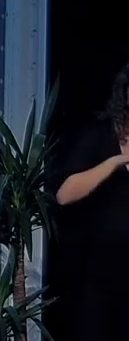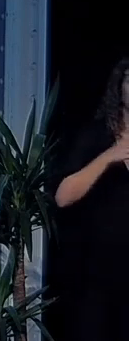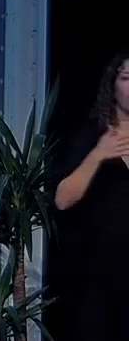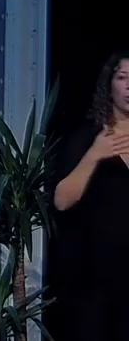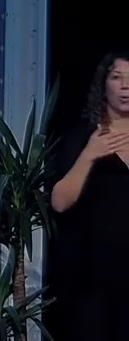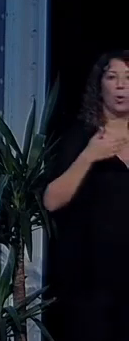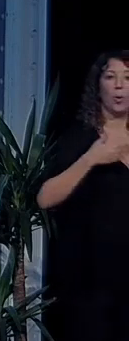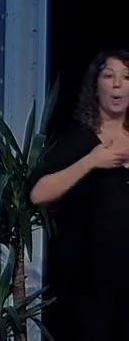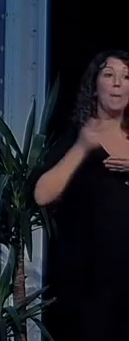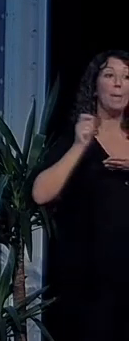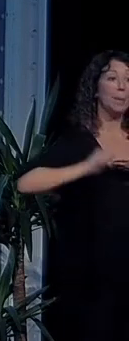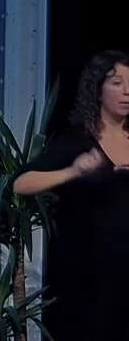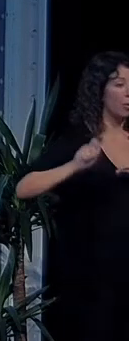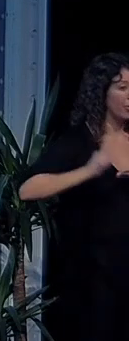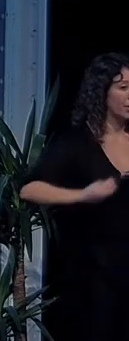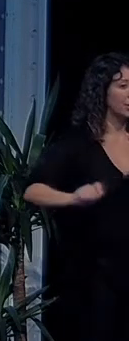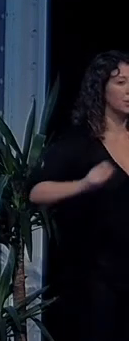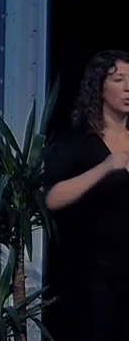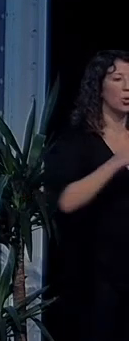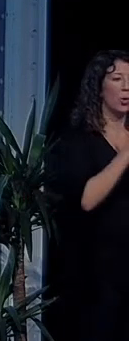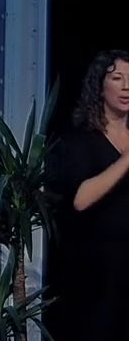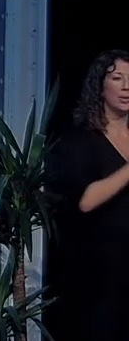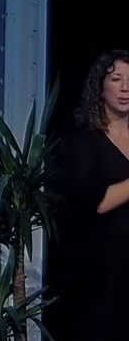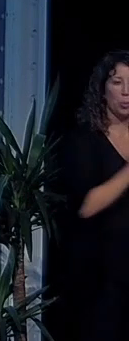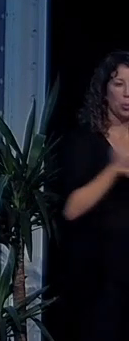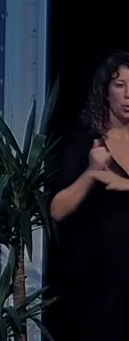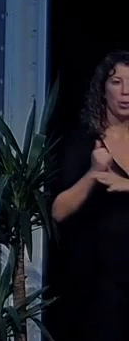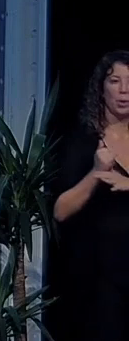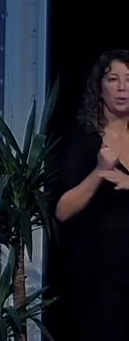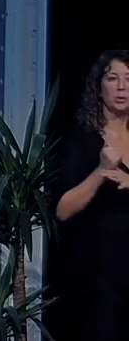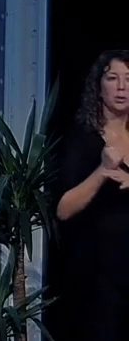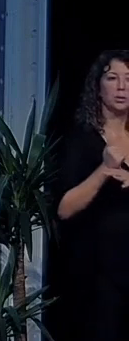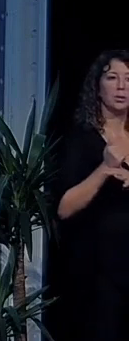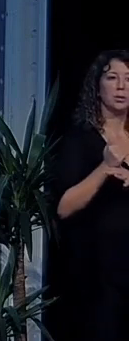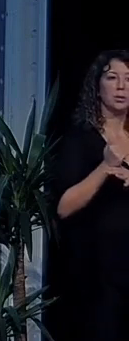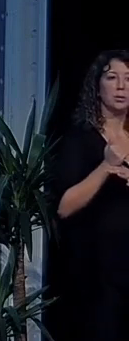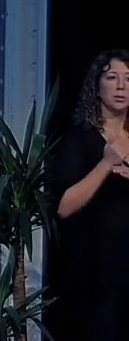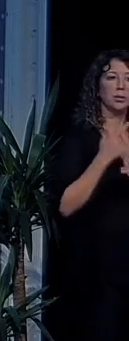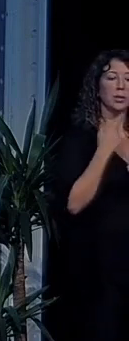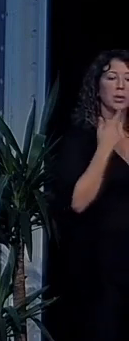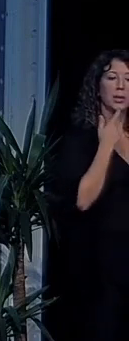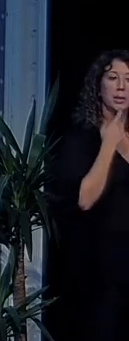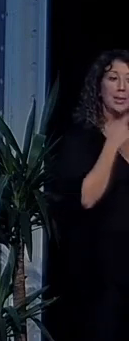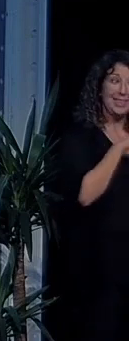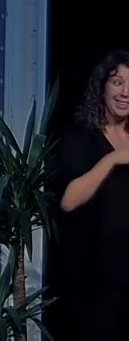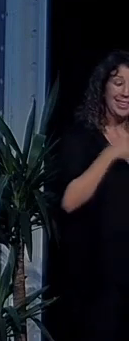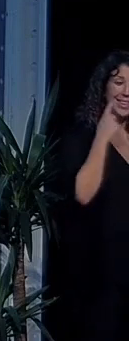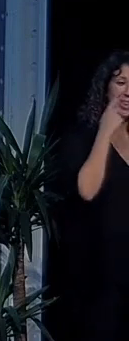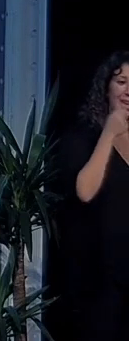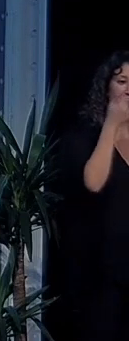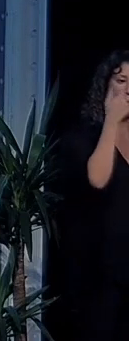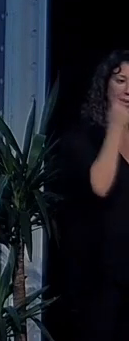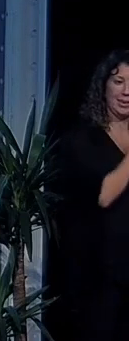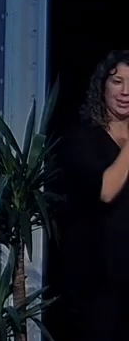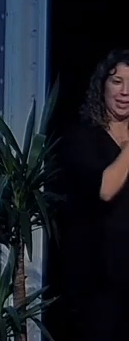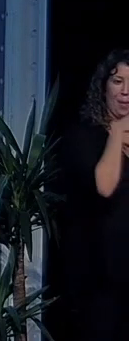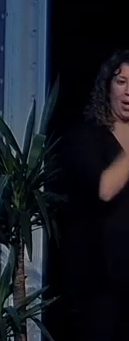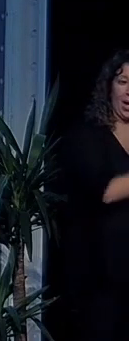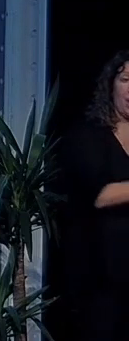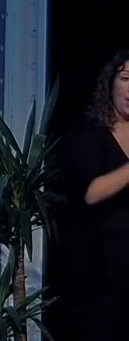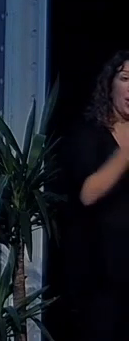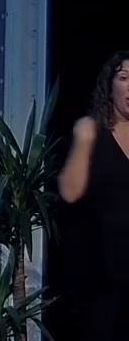desde el periodismo, desde las instituciones, entremos bien en este tema, sin dejar de lado de que de momento hay que